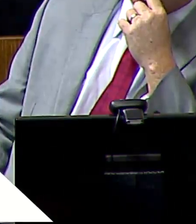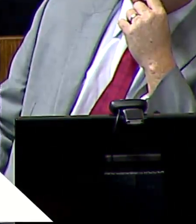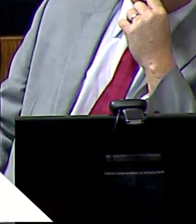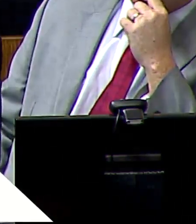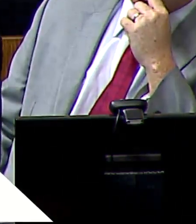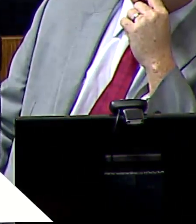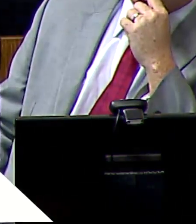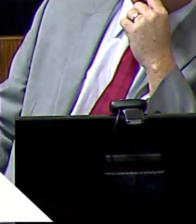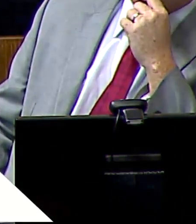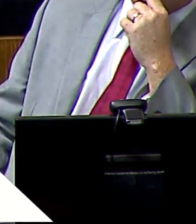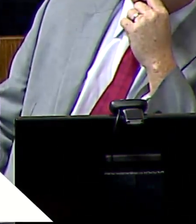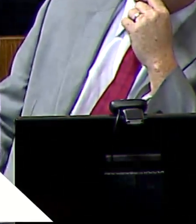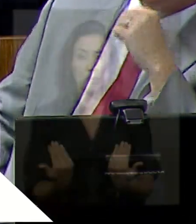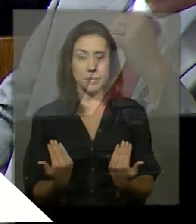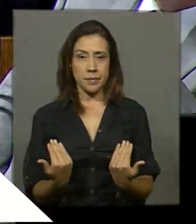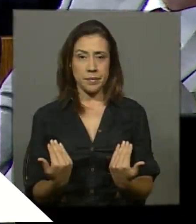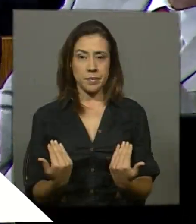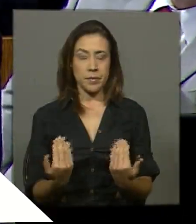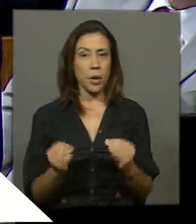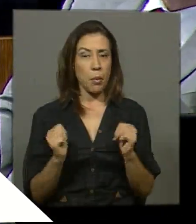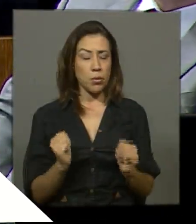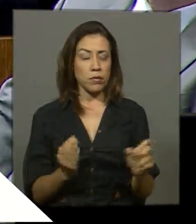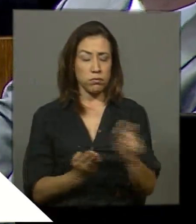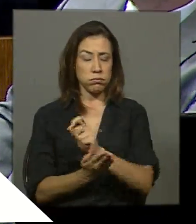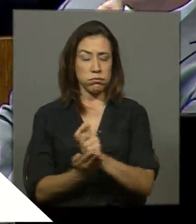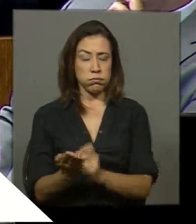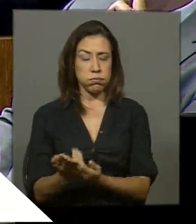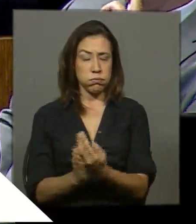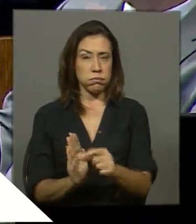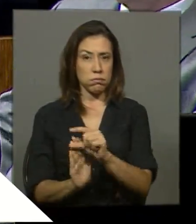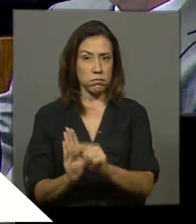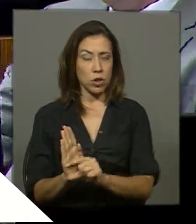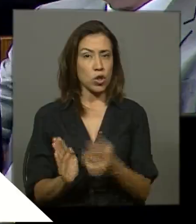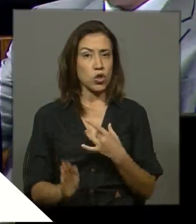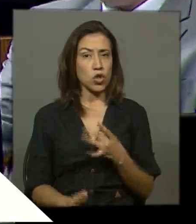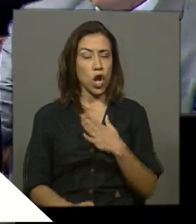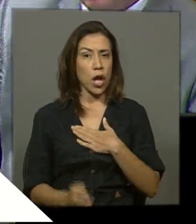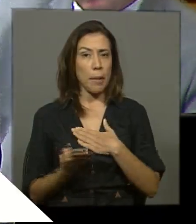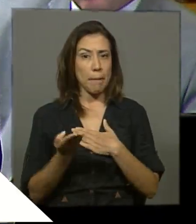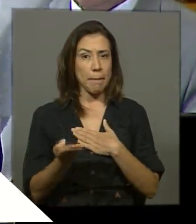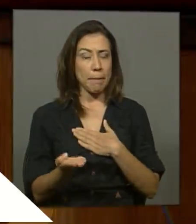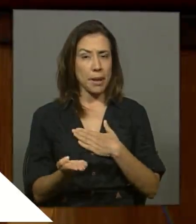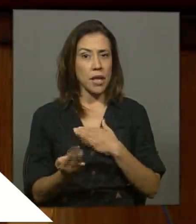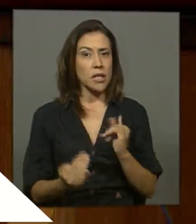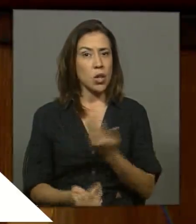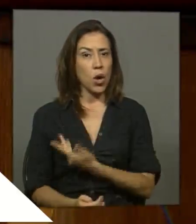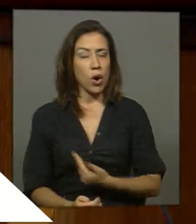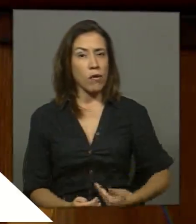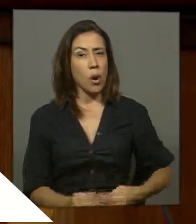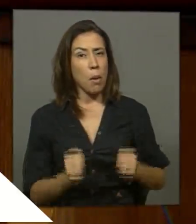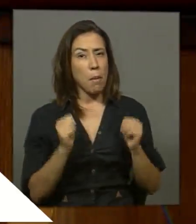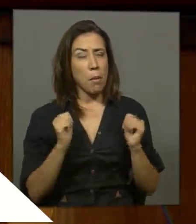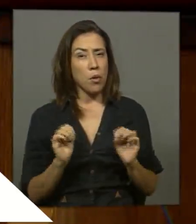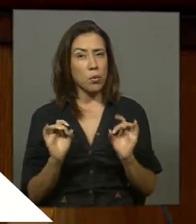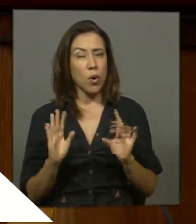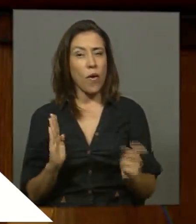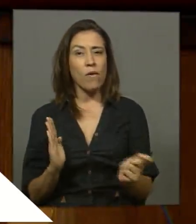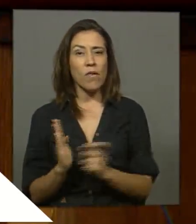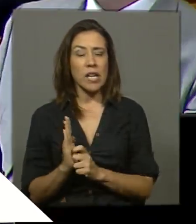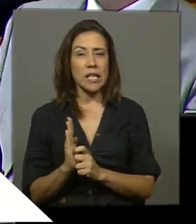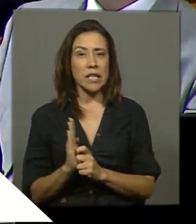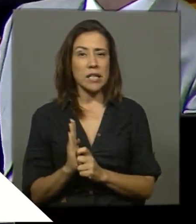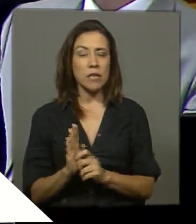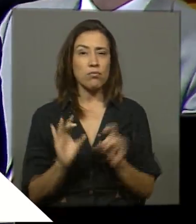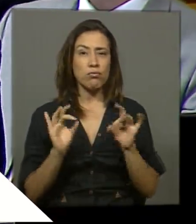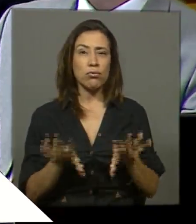las urgencias tiene la posibilidad de presentar indicaciones Yo solo le quiero pedir si el gobierno puede establecer una fecha